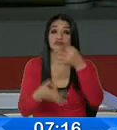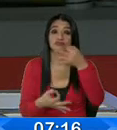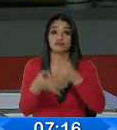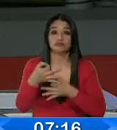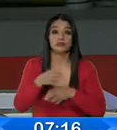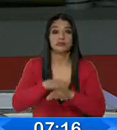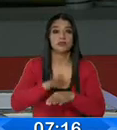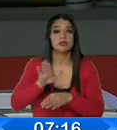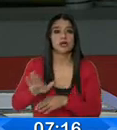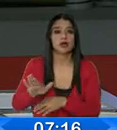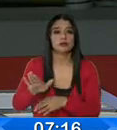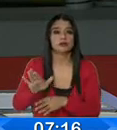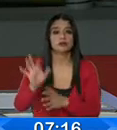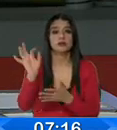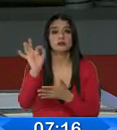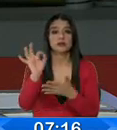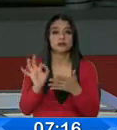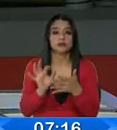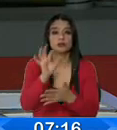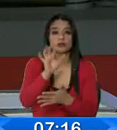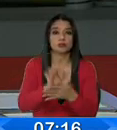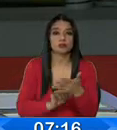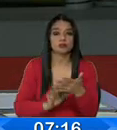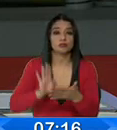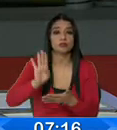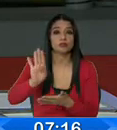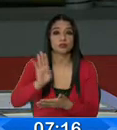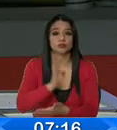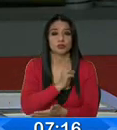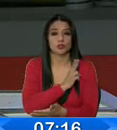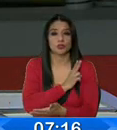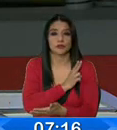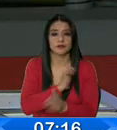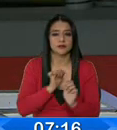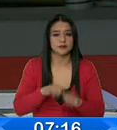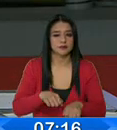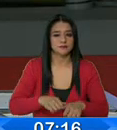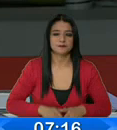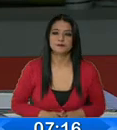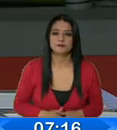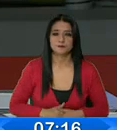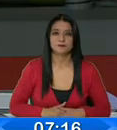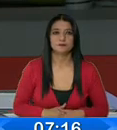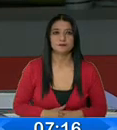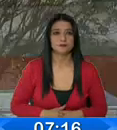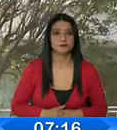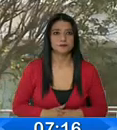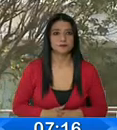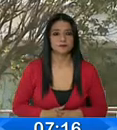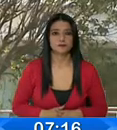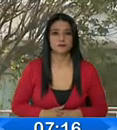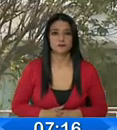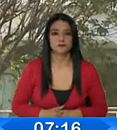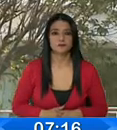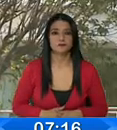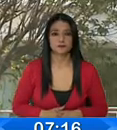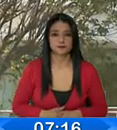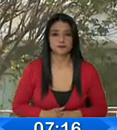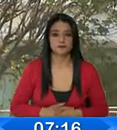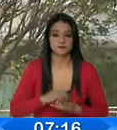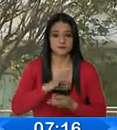las medidas del recorte presupuestario a las universidades. Veamos. La